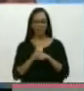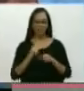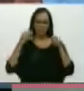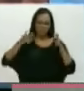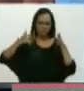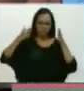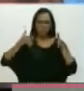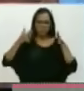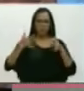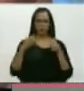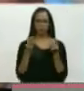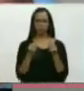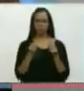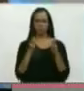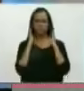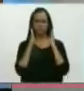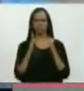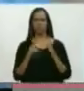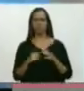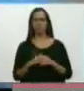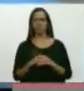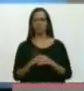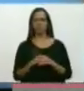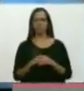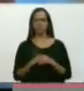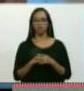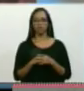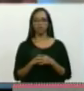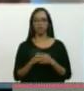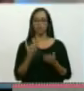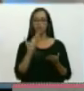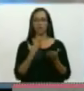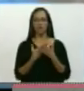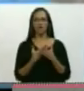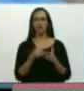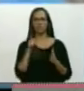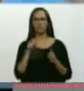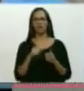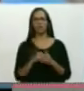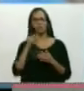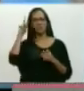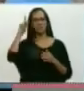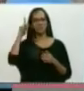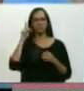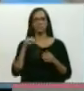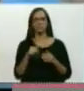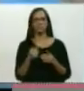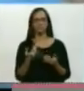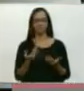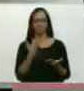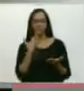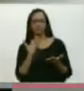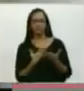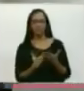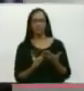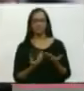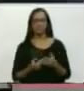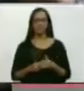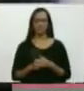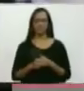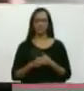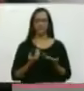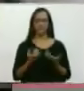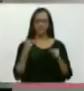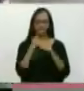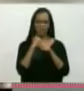con tanta dedicación. Bueno, primero y principal, le doy las gracias al profesor Morphy. me están dando la oportunidad de enseñarme a hacer entrenador de